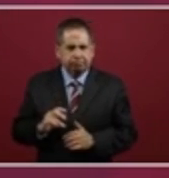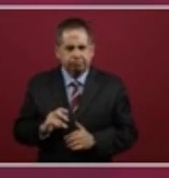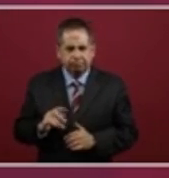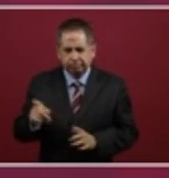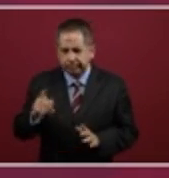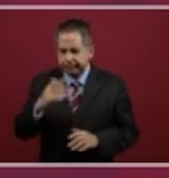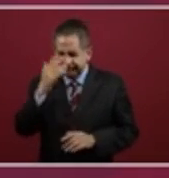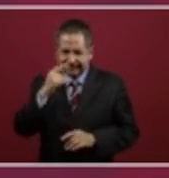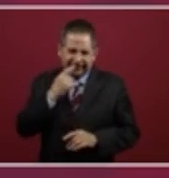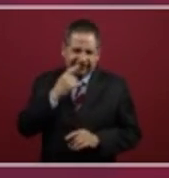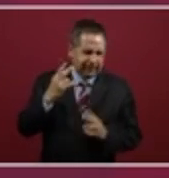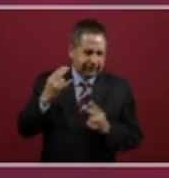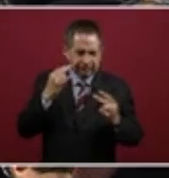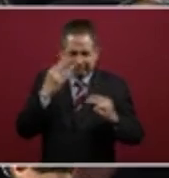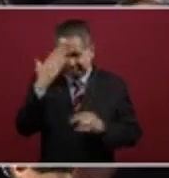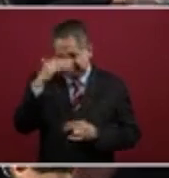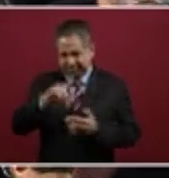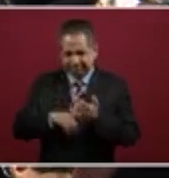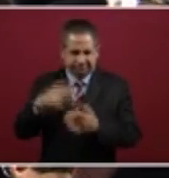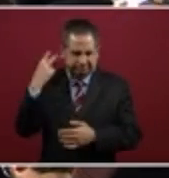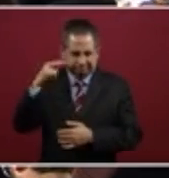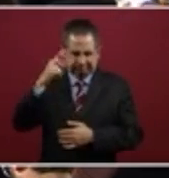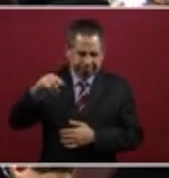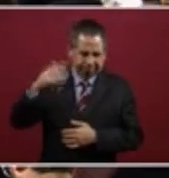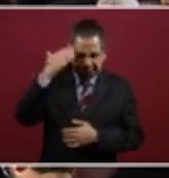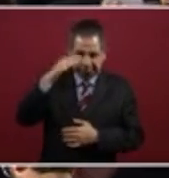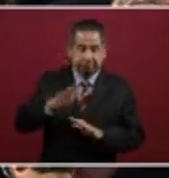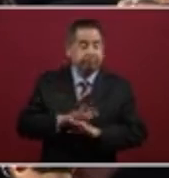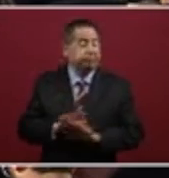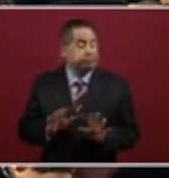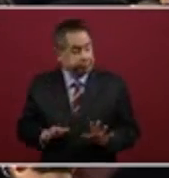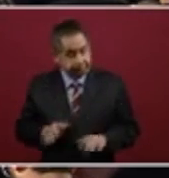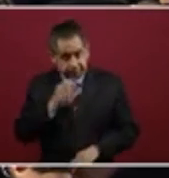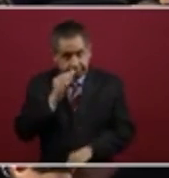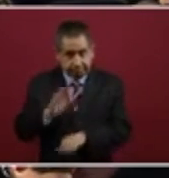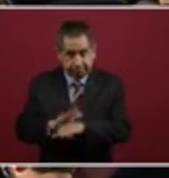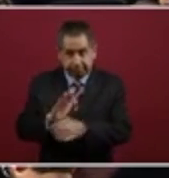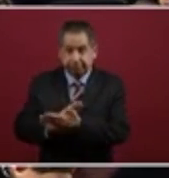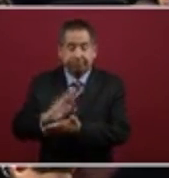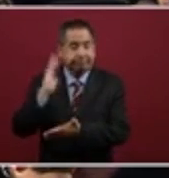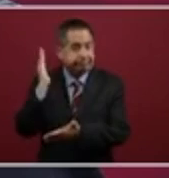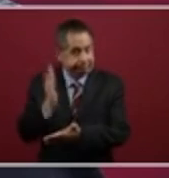avispados, mis paisanos veracruzanos, que ya no hay robadera,